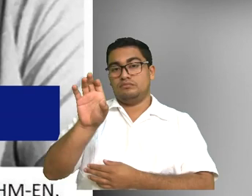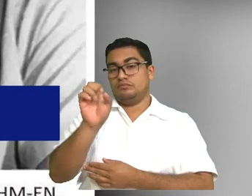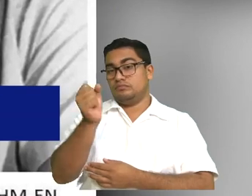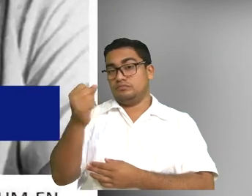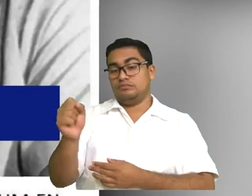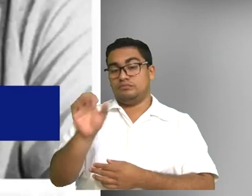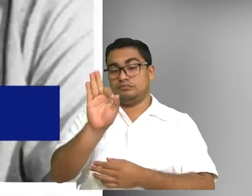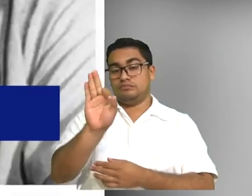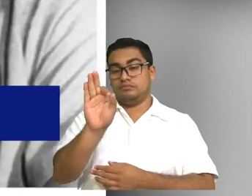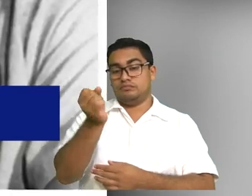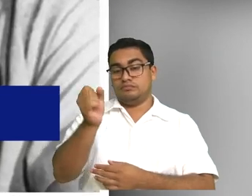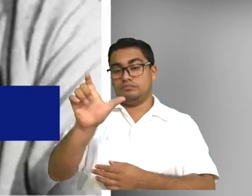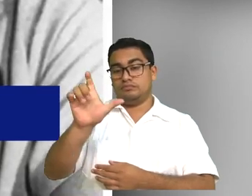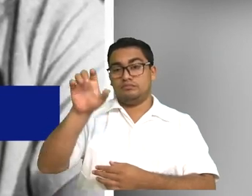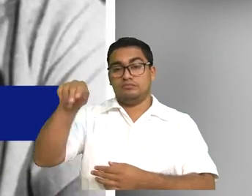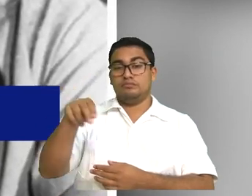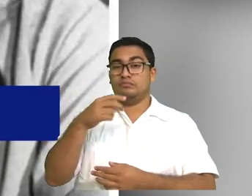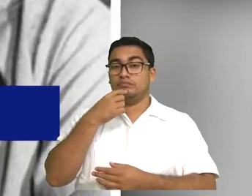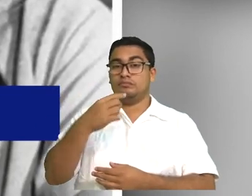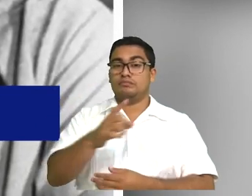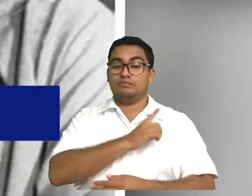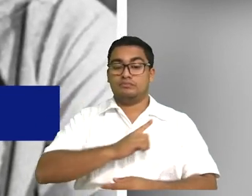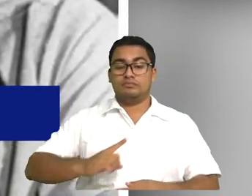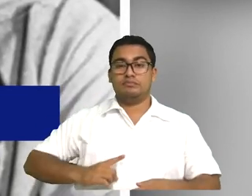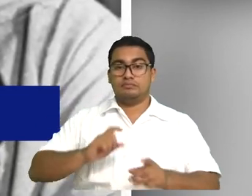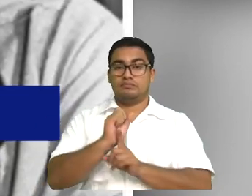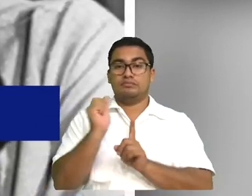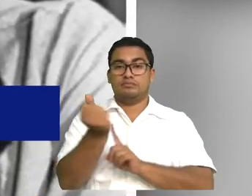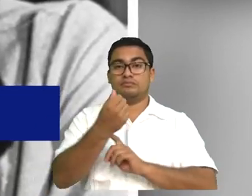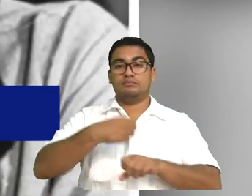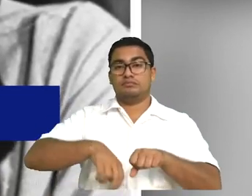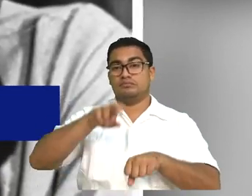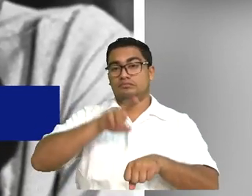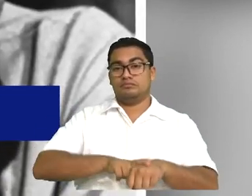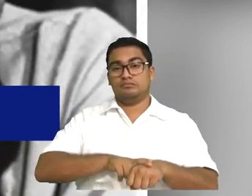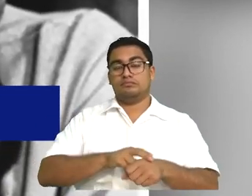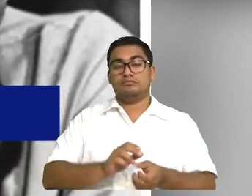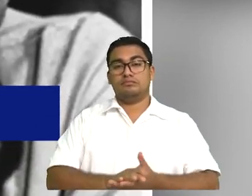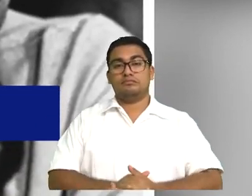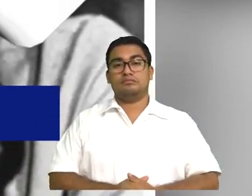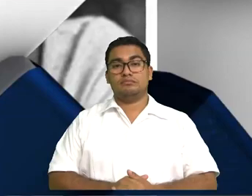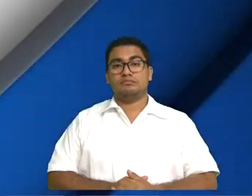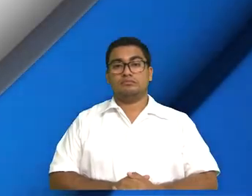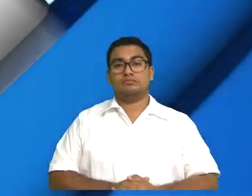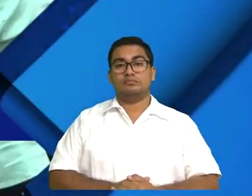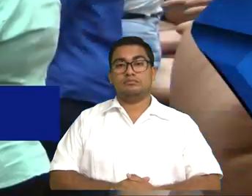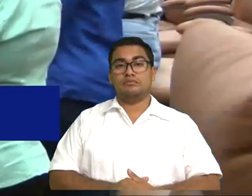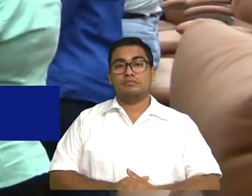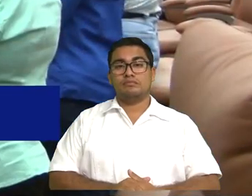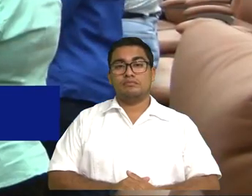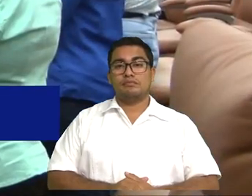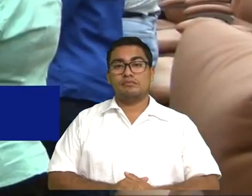del FSLN y diputado ante la Asamblea Nacional.